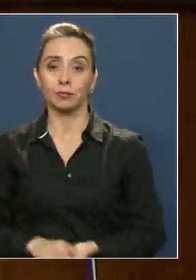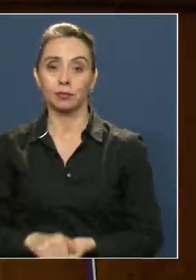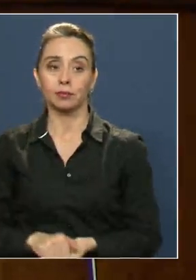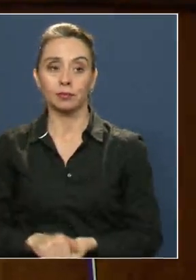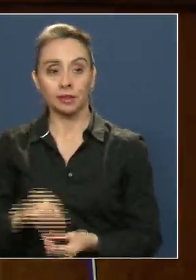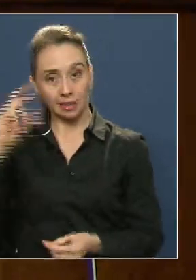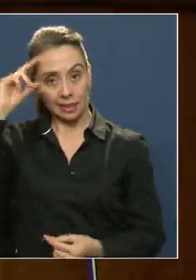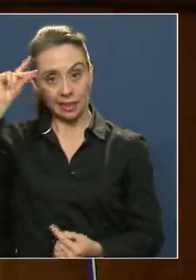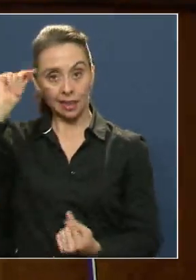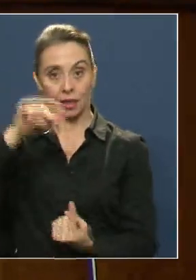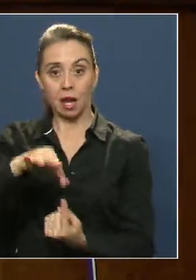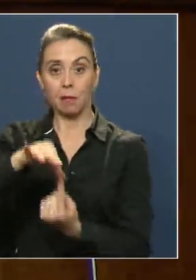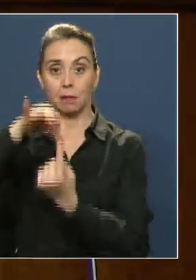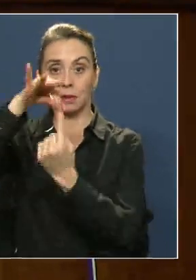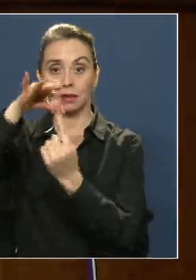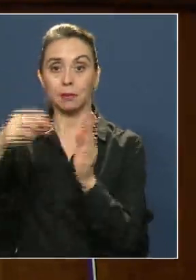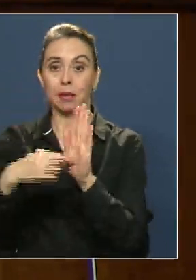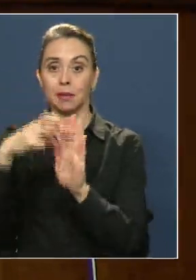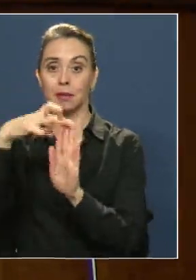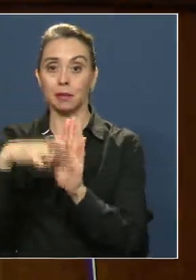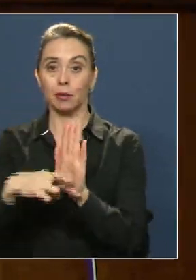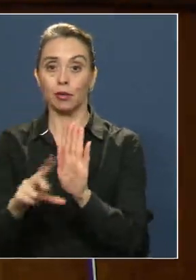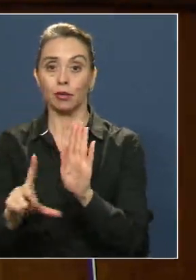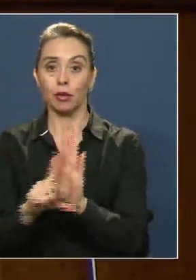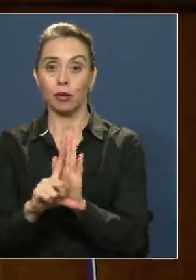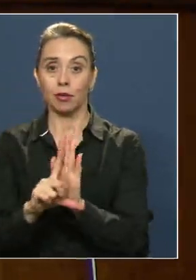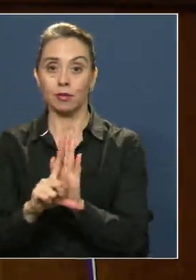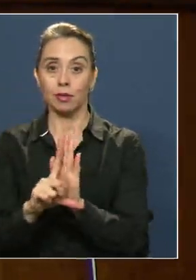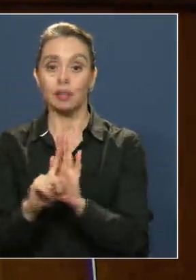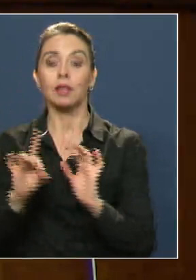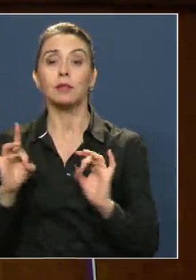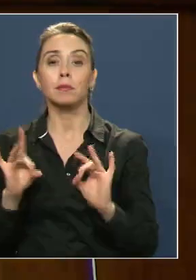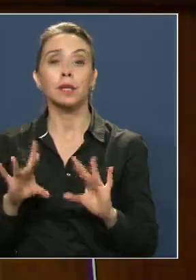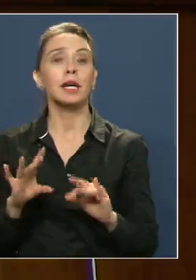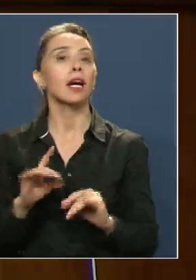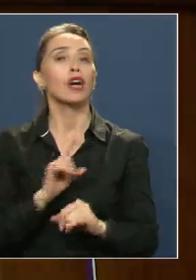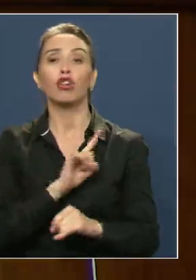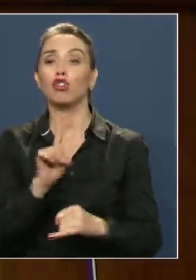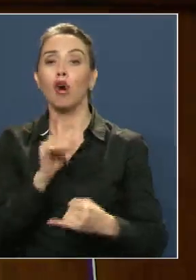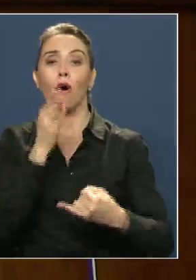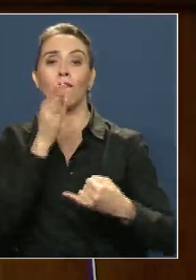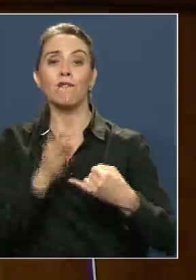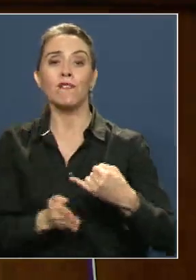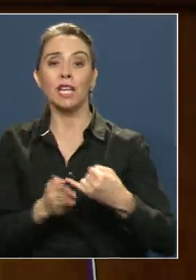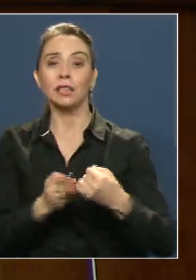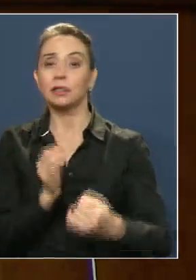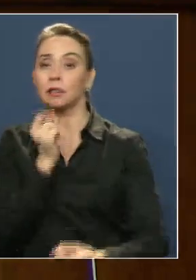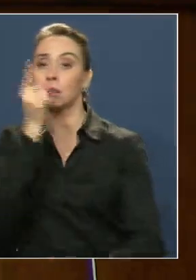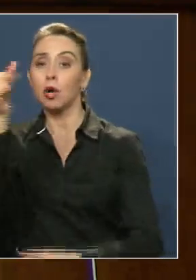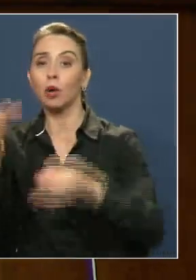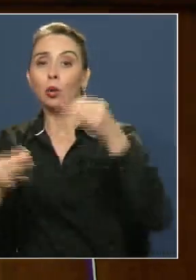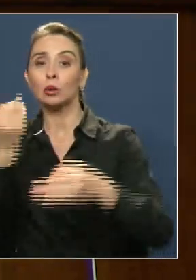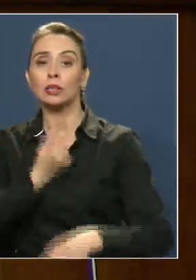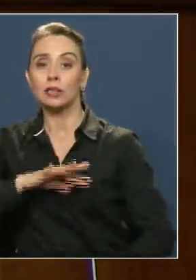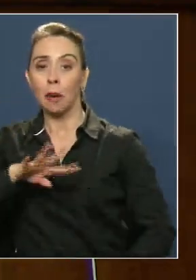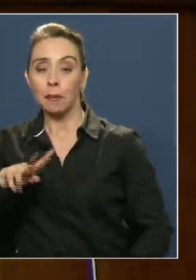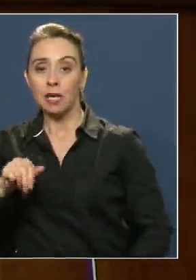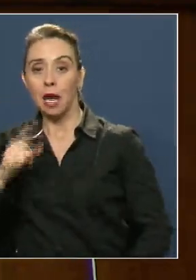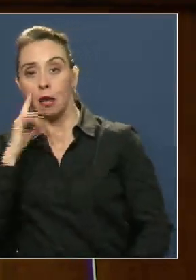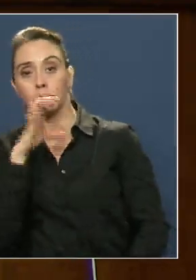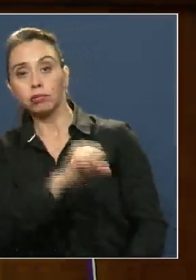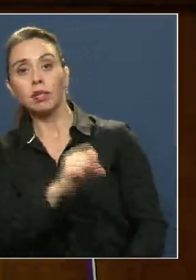La idea matriz o fundamental de esta iniciativa es establecer la imprescriptibilidad de la acción penal para perseguir